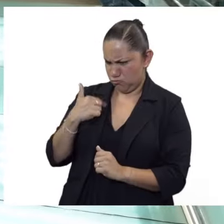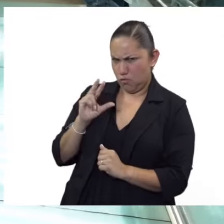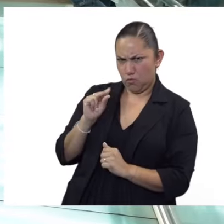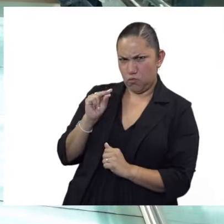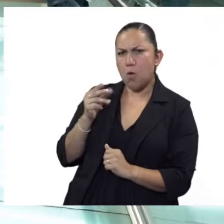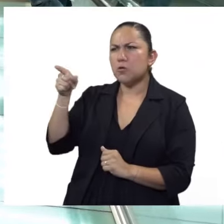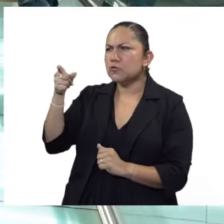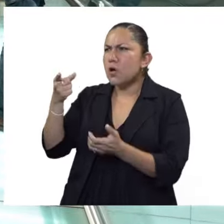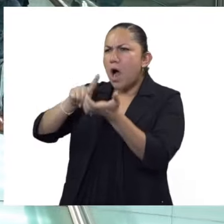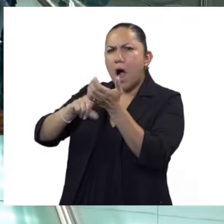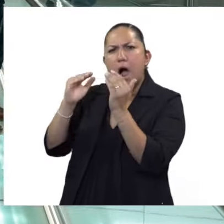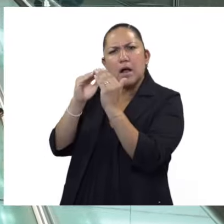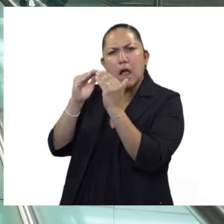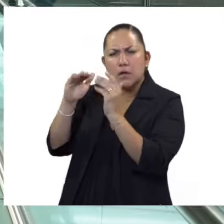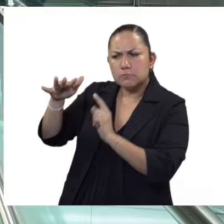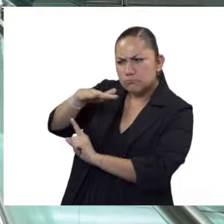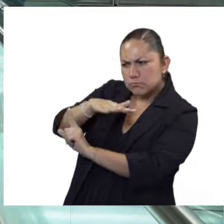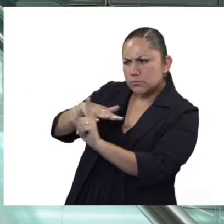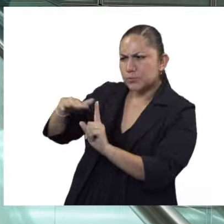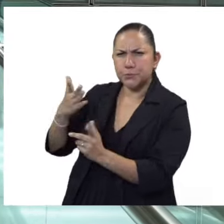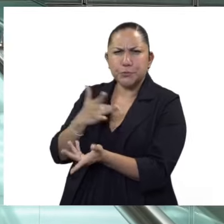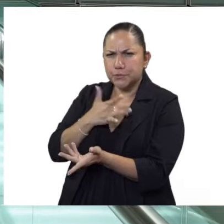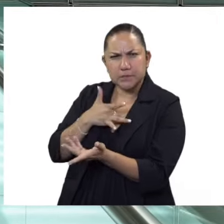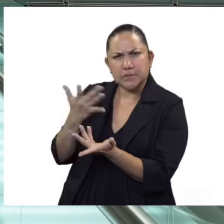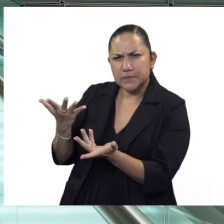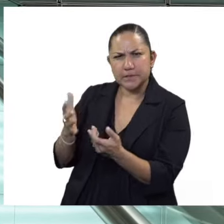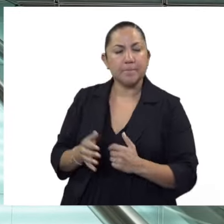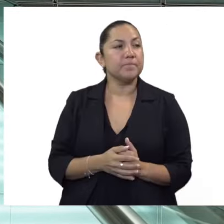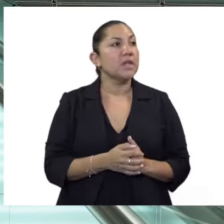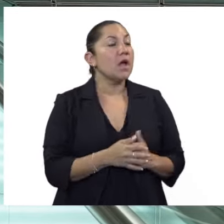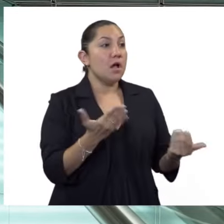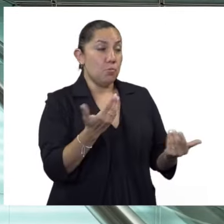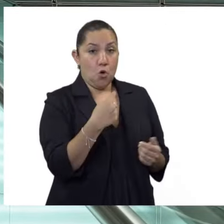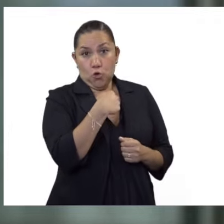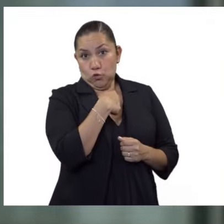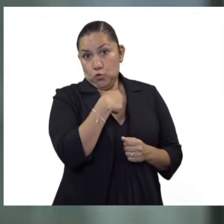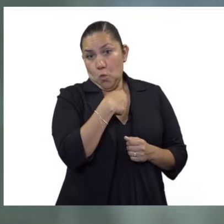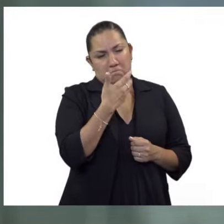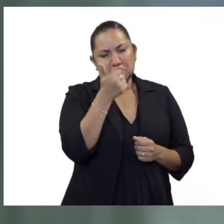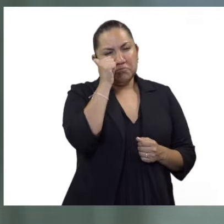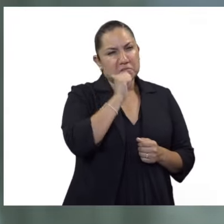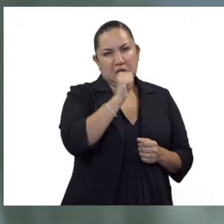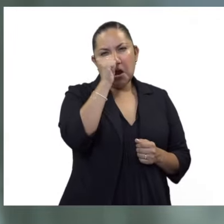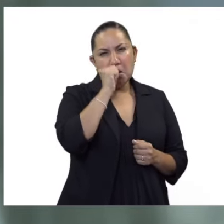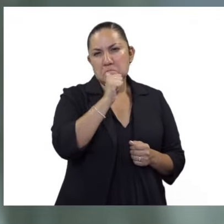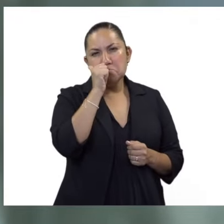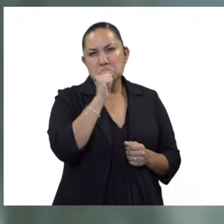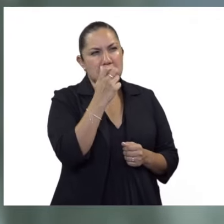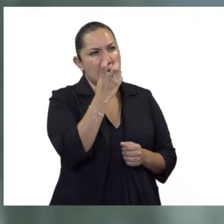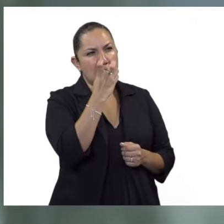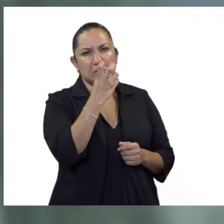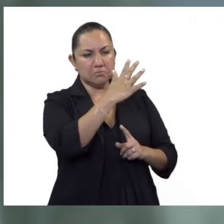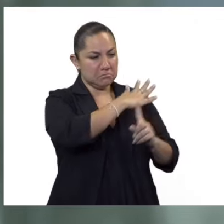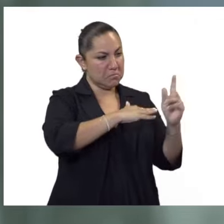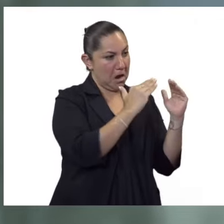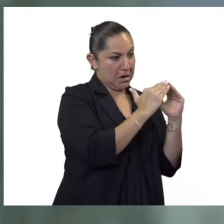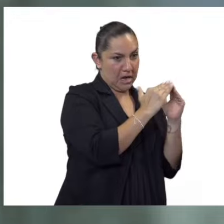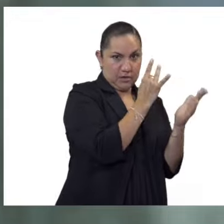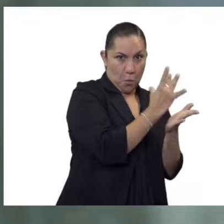casa No pues eso Mira siempre tuve que enfrentar a esas cosas porque había gente que